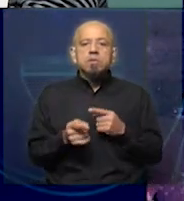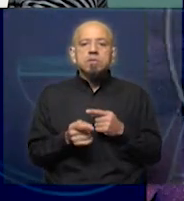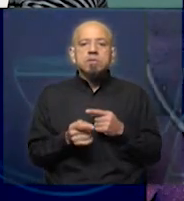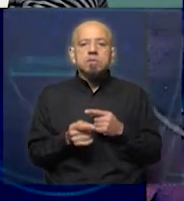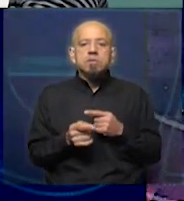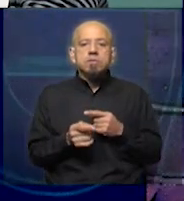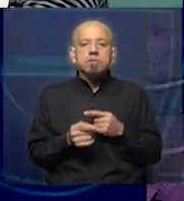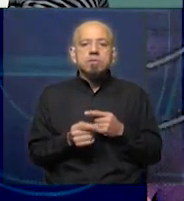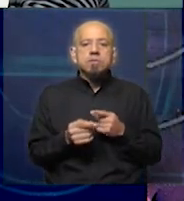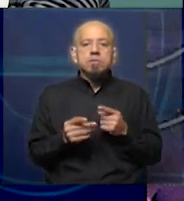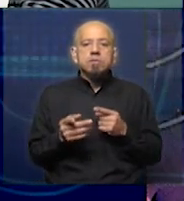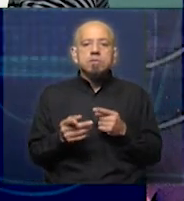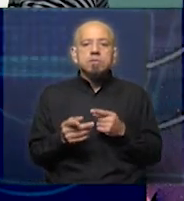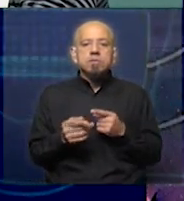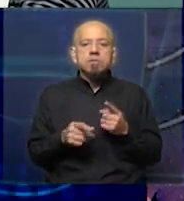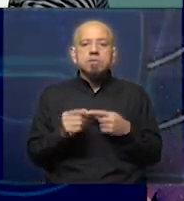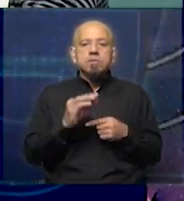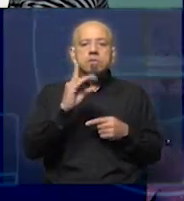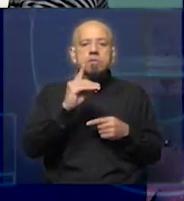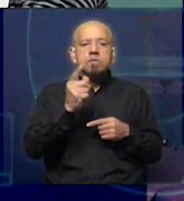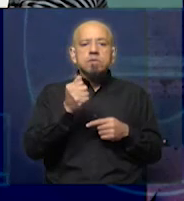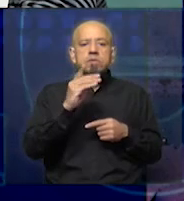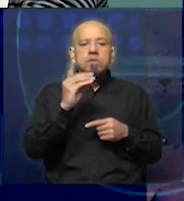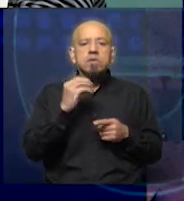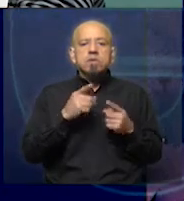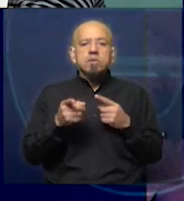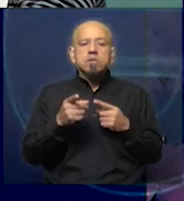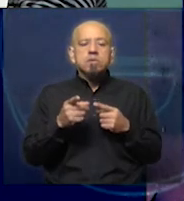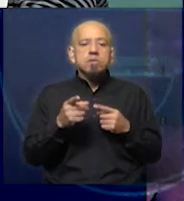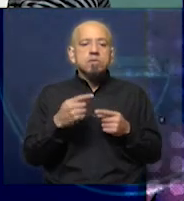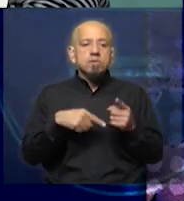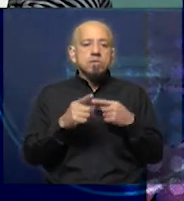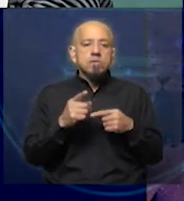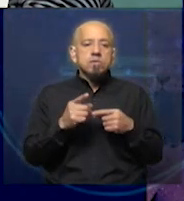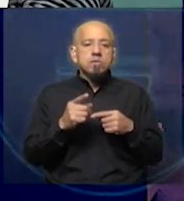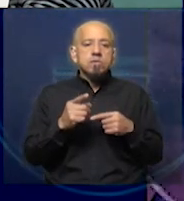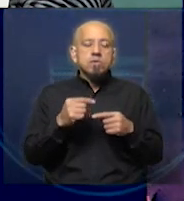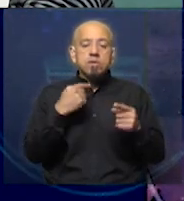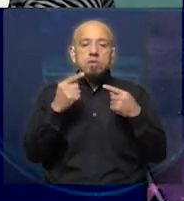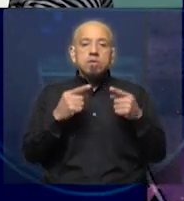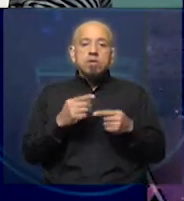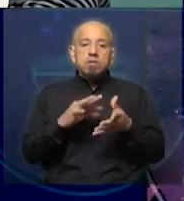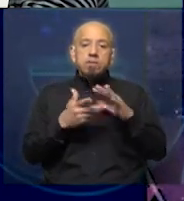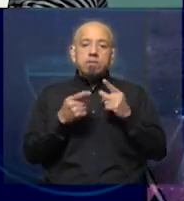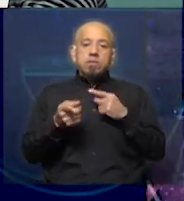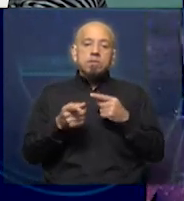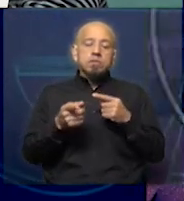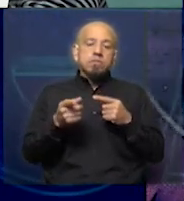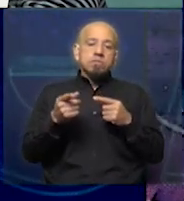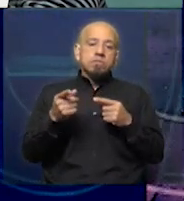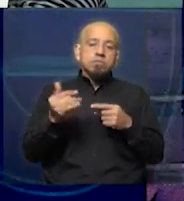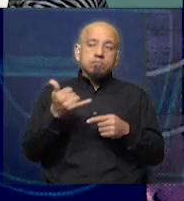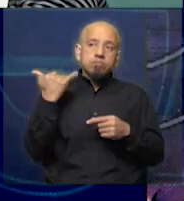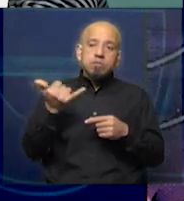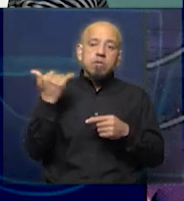los valores de la taba, es un dado. En realidad es un dado rústico, ¿no? Que en realidad en diferentes formas, y vino de